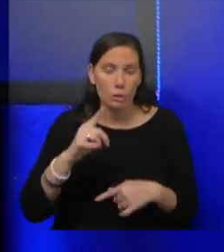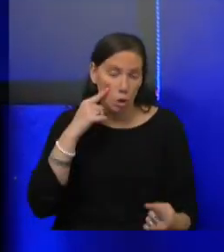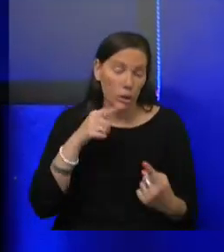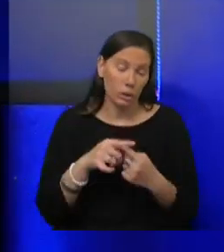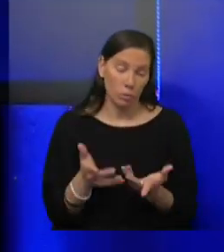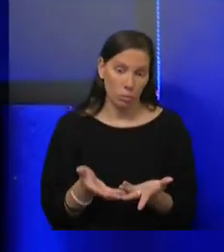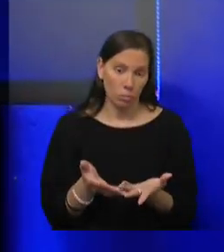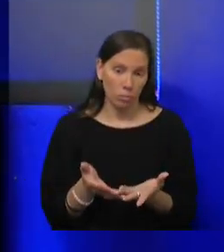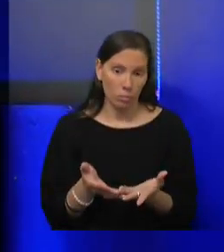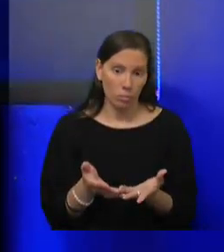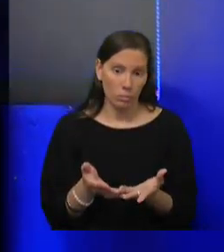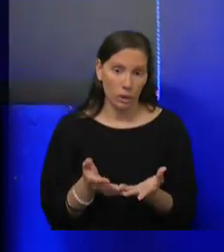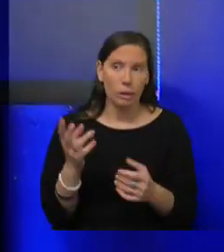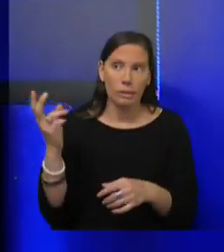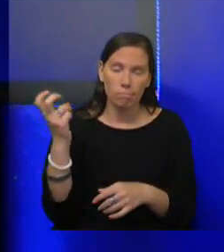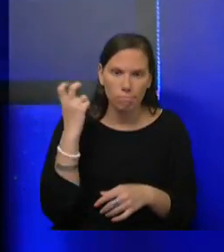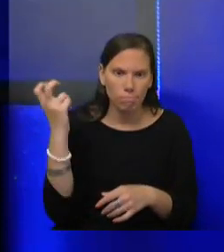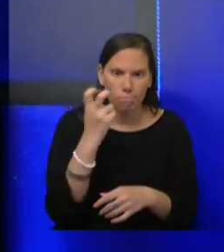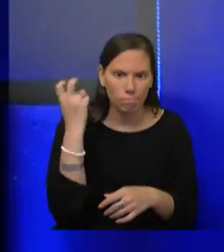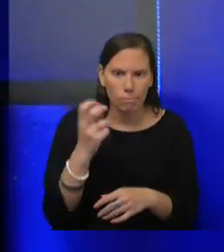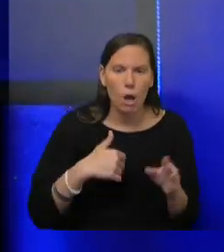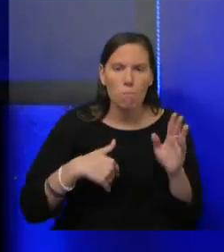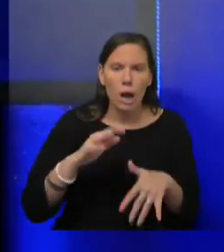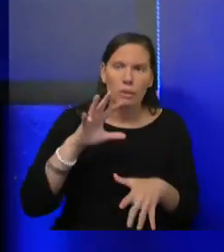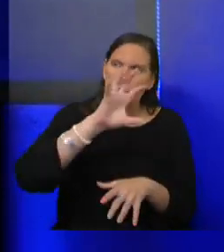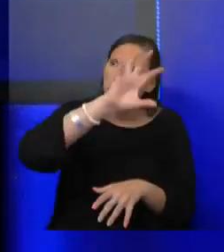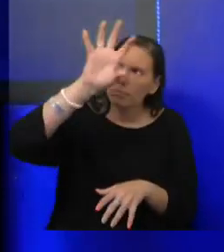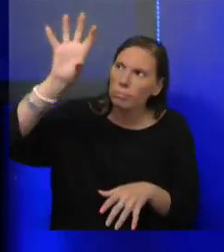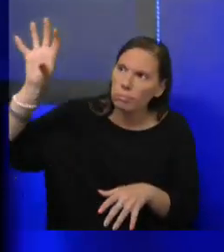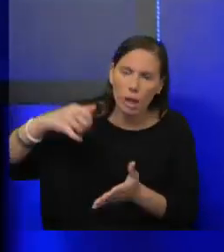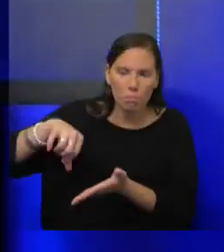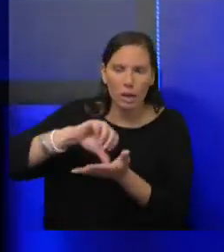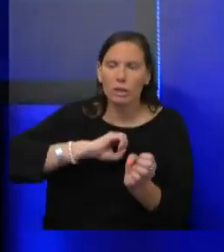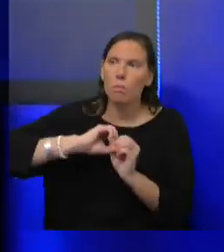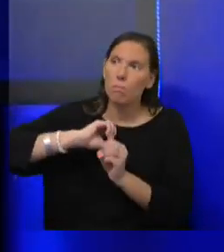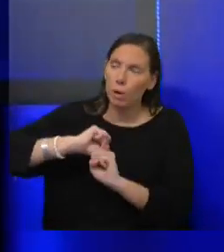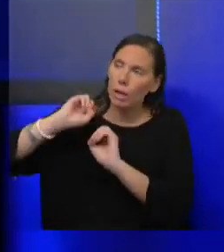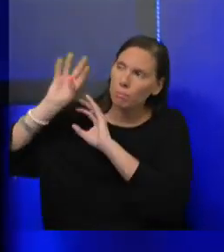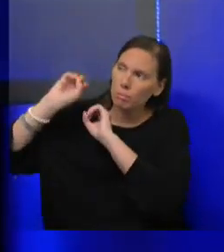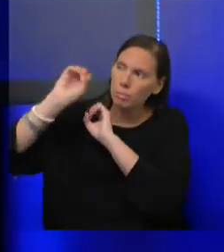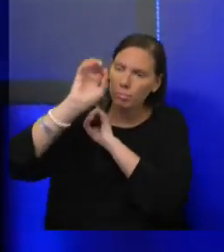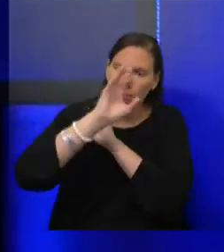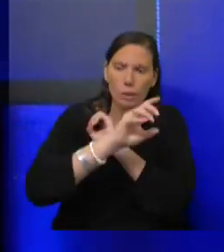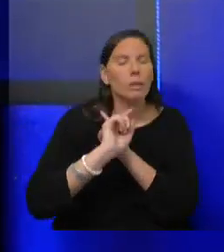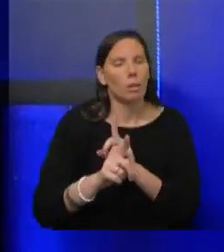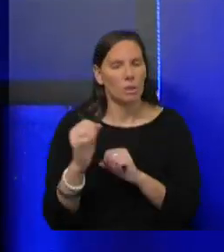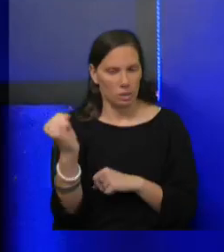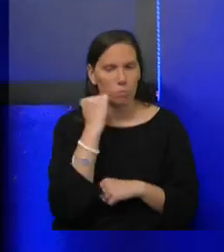objetivo y la búsqueda de más destinos Para nuestras exportaciones también son un